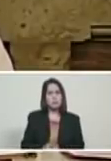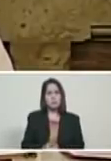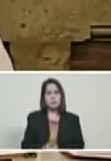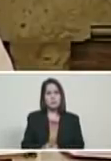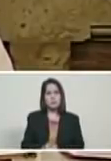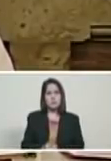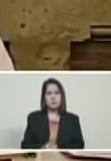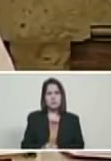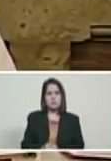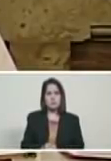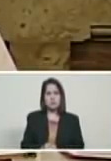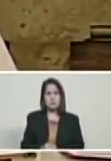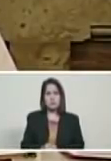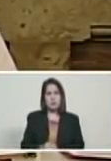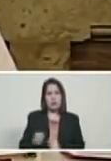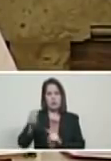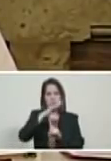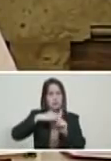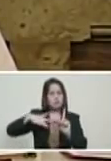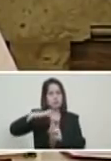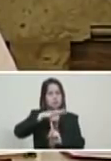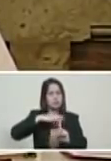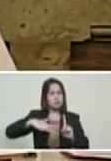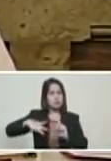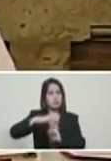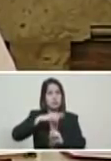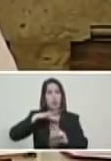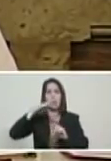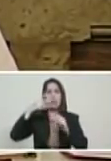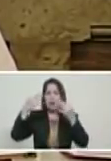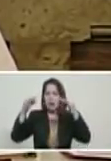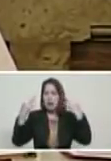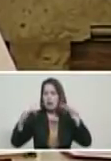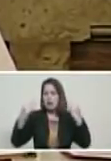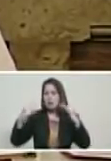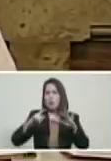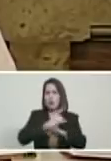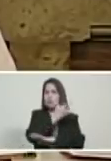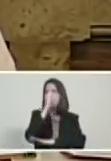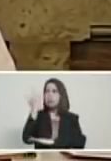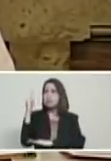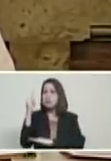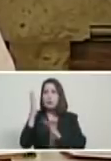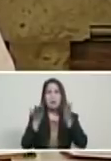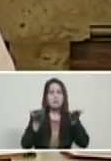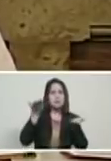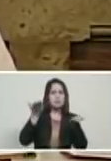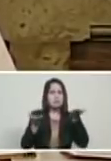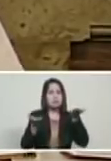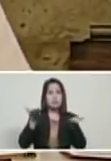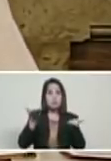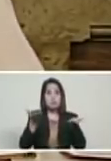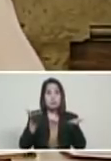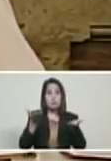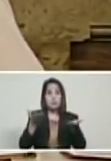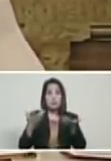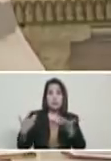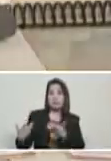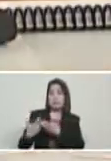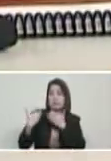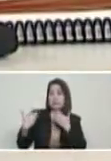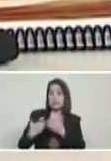del ambiente, de la naturaleza, del equilibrio, luchando contra la minería